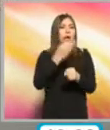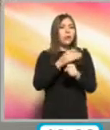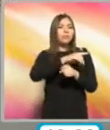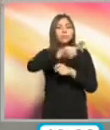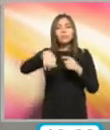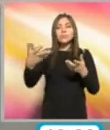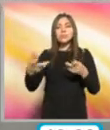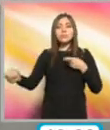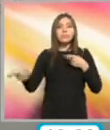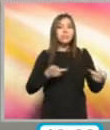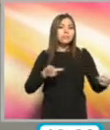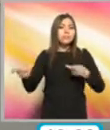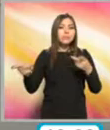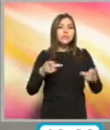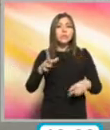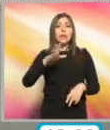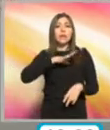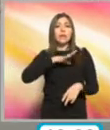preparativos, tiene